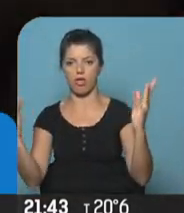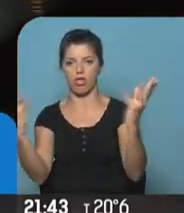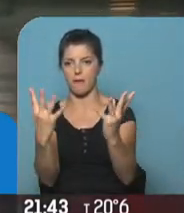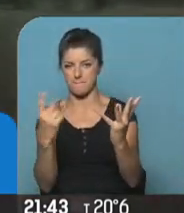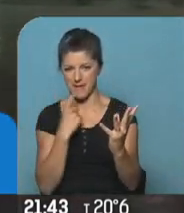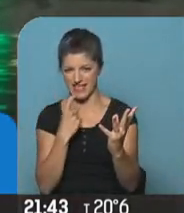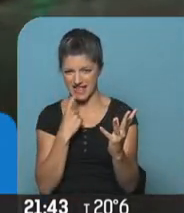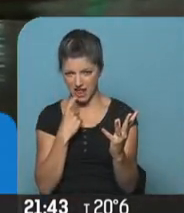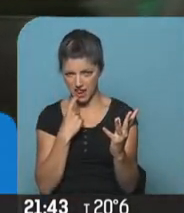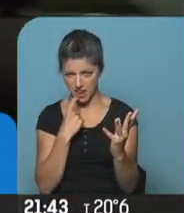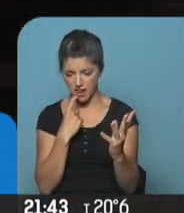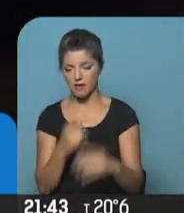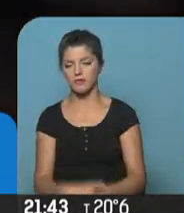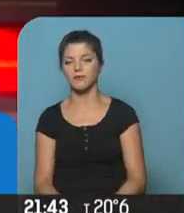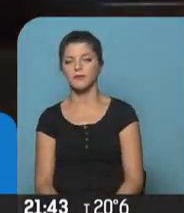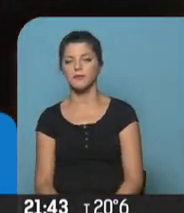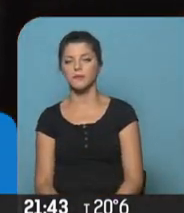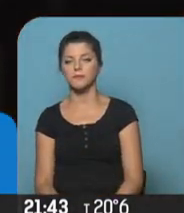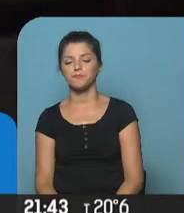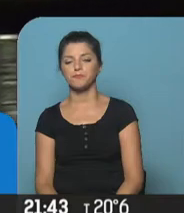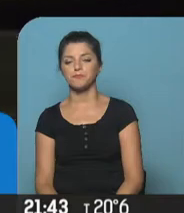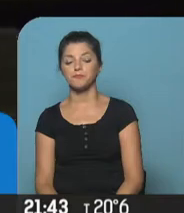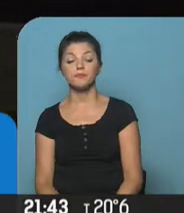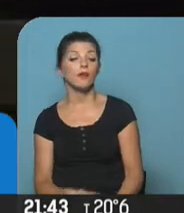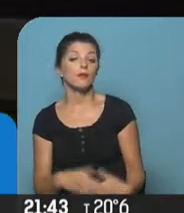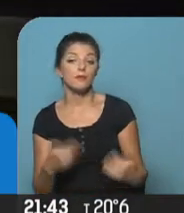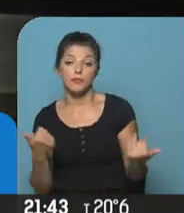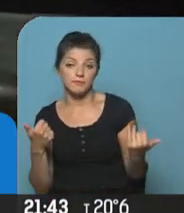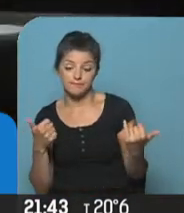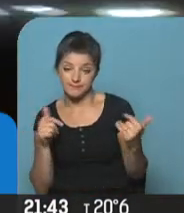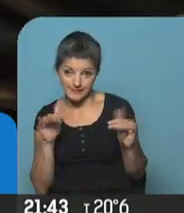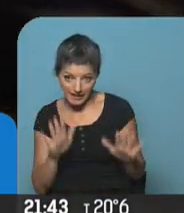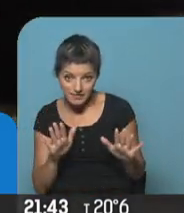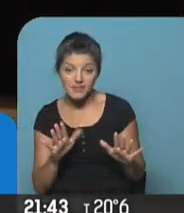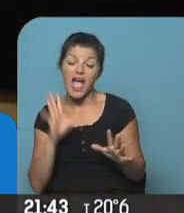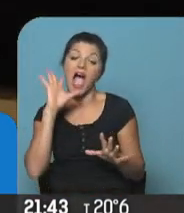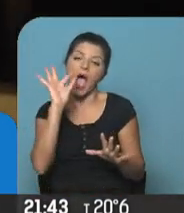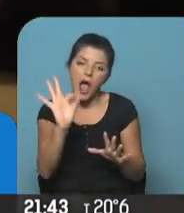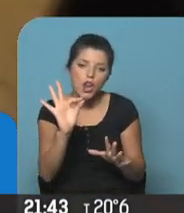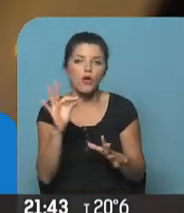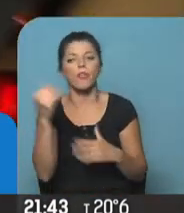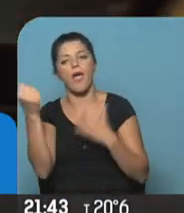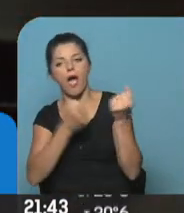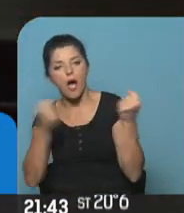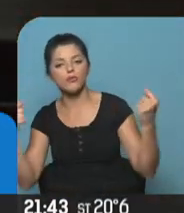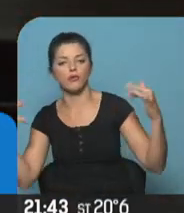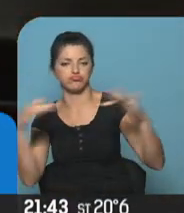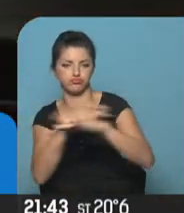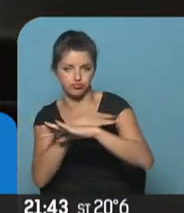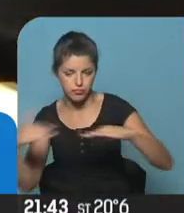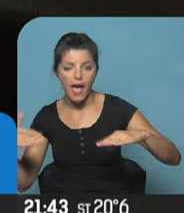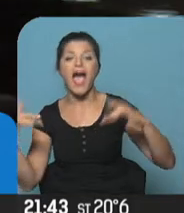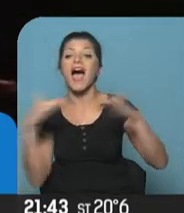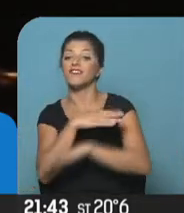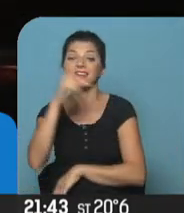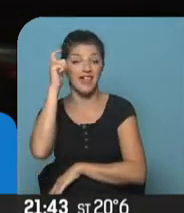que habitualmente se ponen para las marchas. Bueno, así, algo de tránsito están llegando, reitero entonces, por la avenida